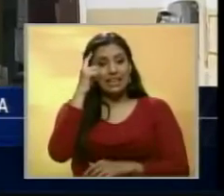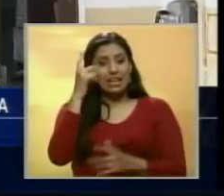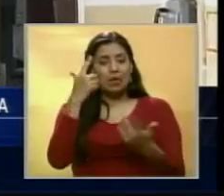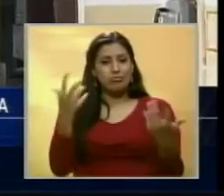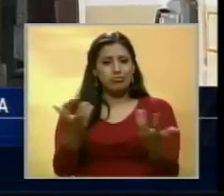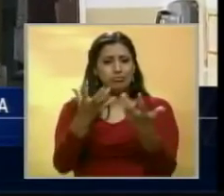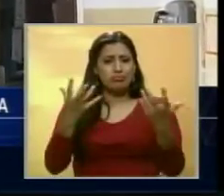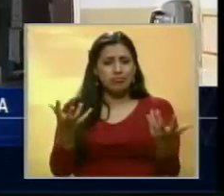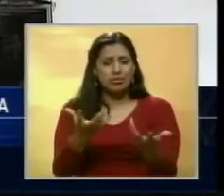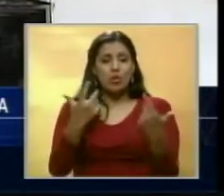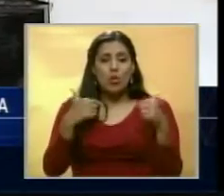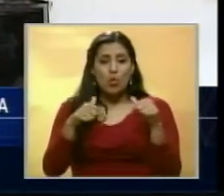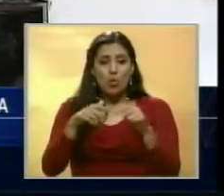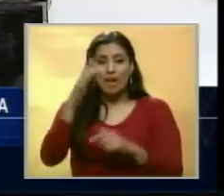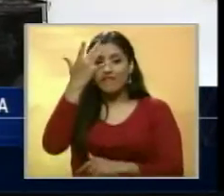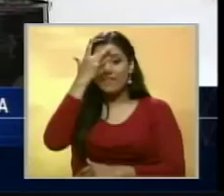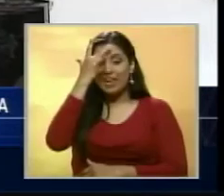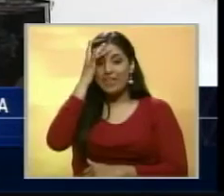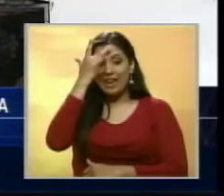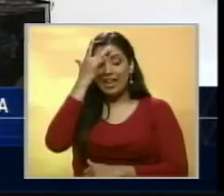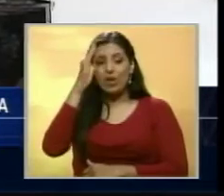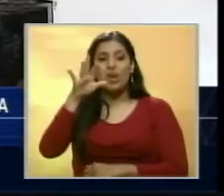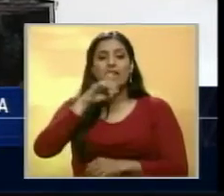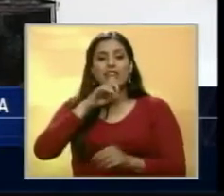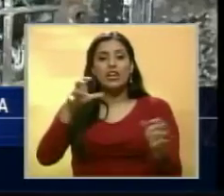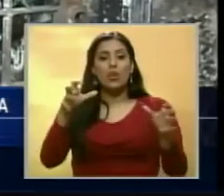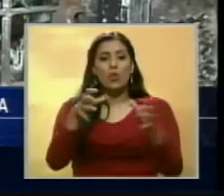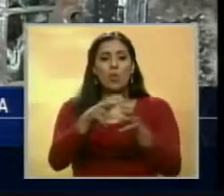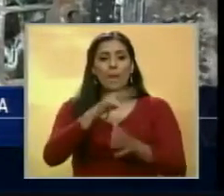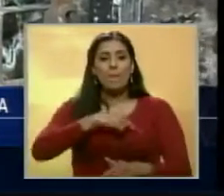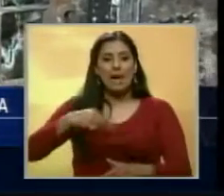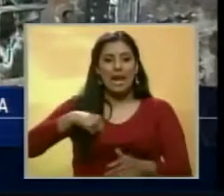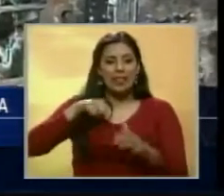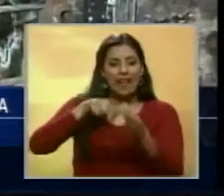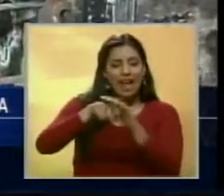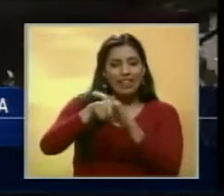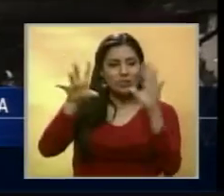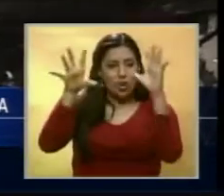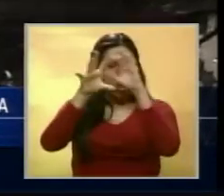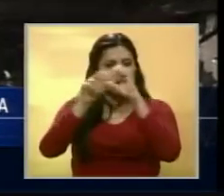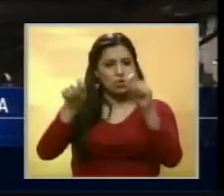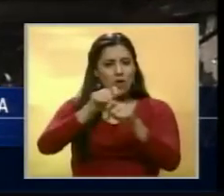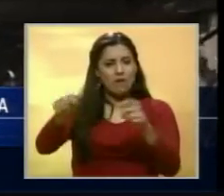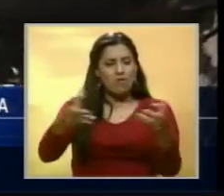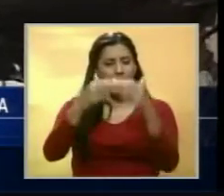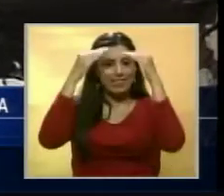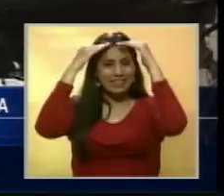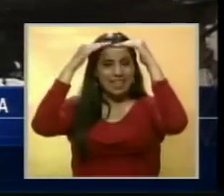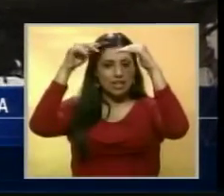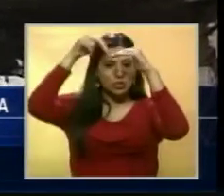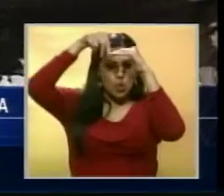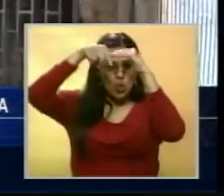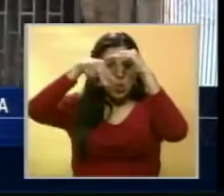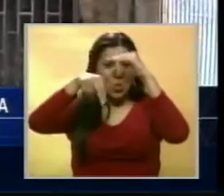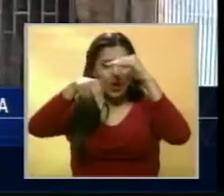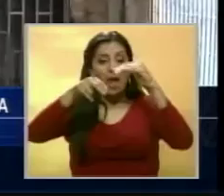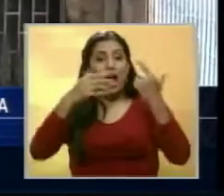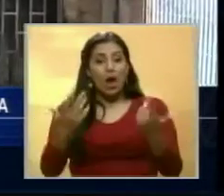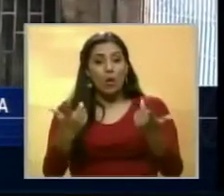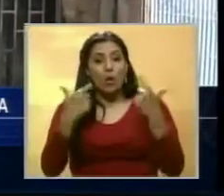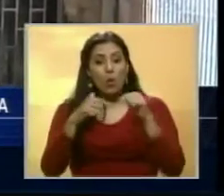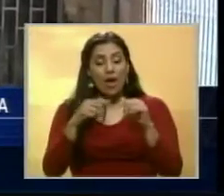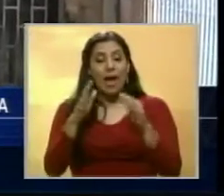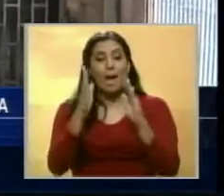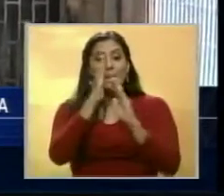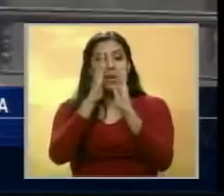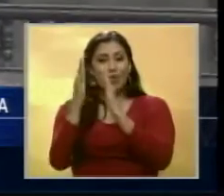aquel incendio registrado en febrero, ocasionado por un grupo delictivo que entra por las noches por el techo de ese centro educativo. Los daños a la